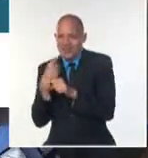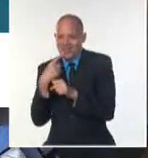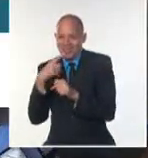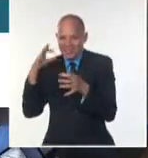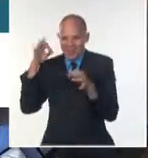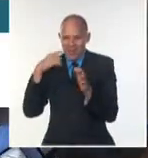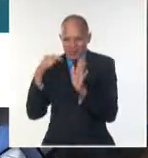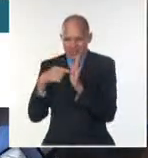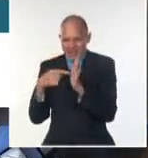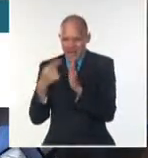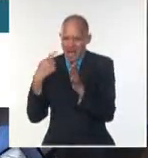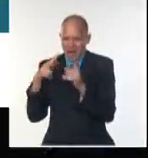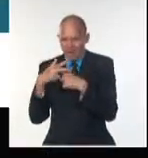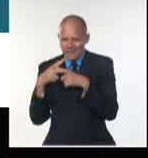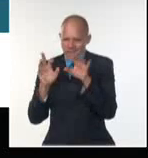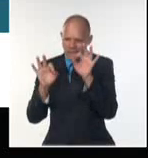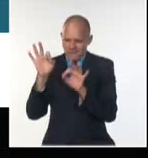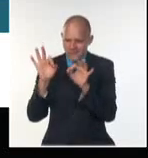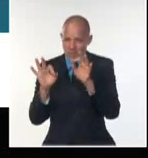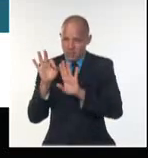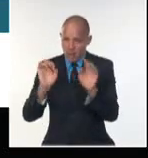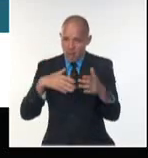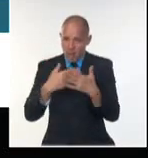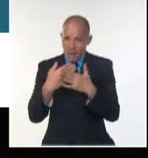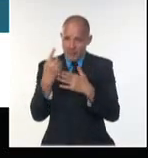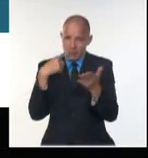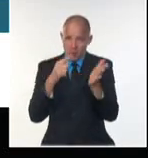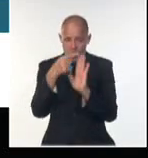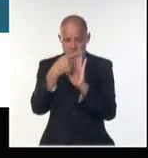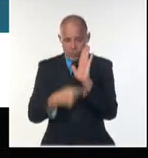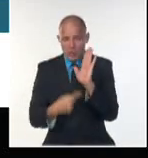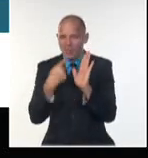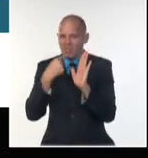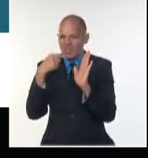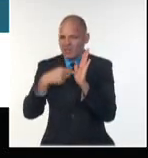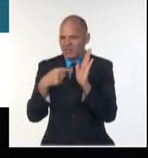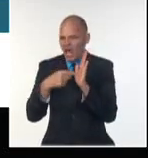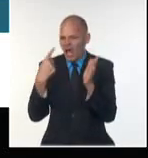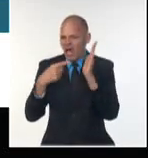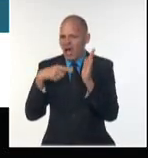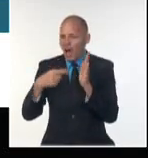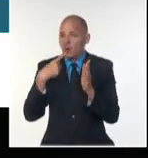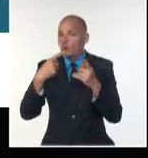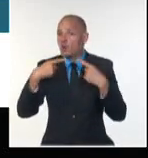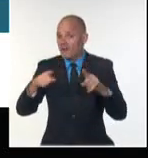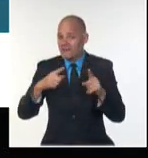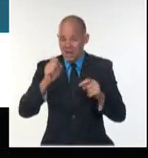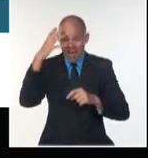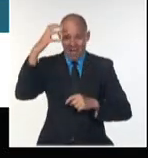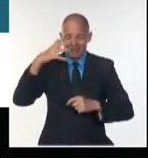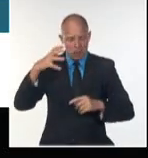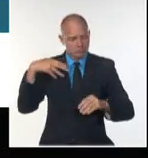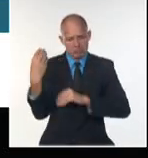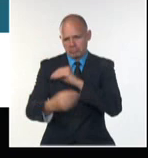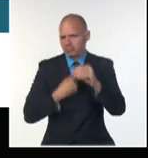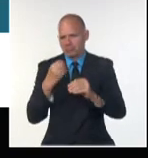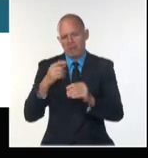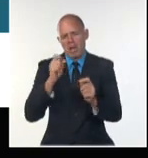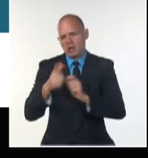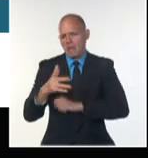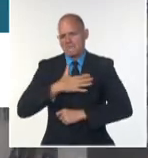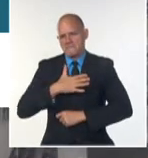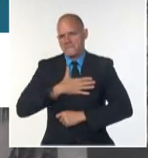denomina. Varias empresas salieron en la lista de entidades que están por privatizarse. El Estado continuará reteniendo la propiedad